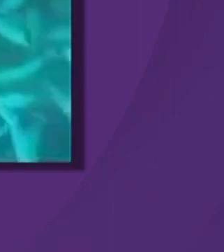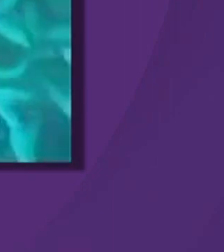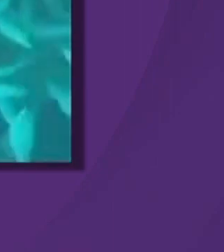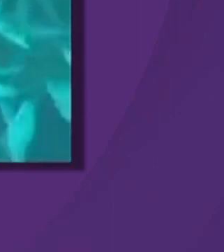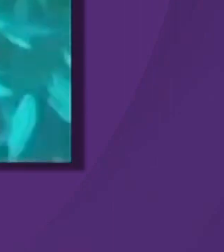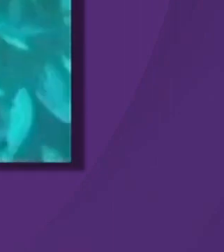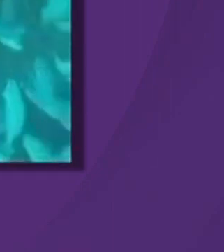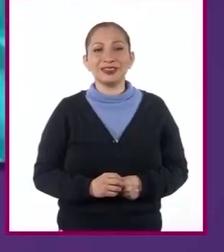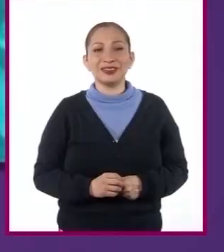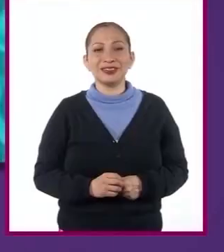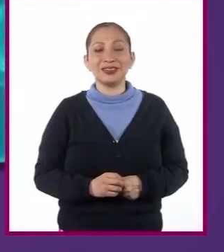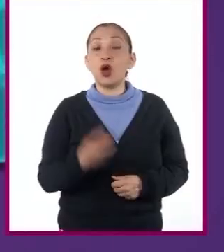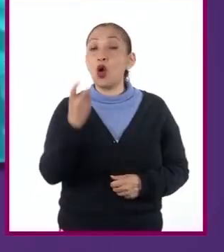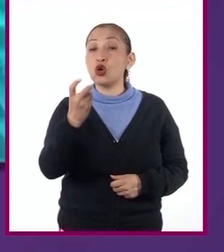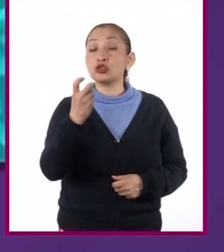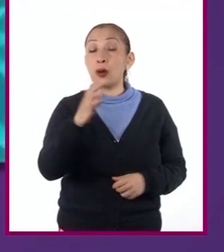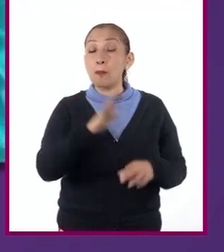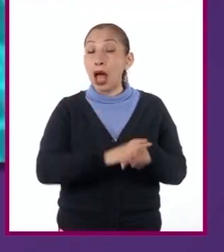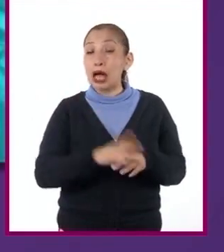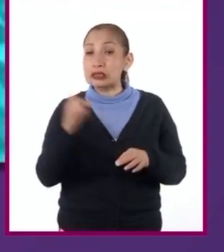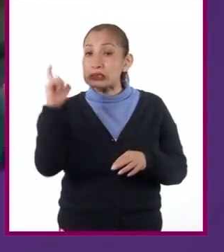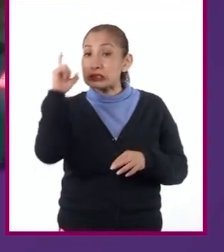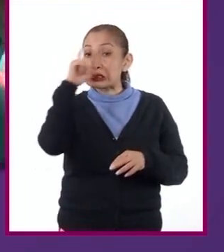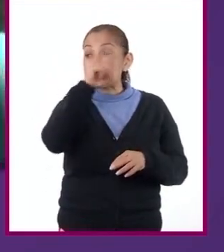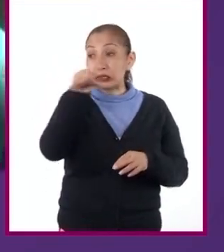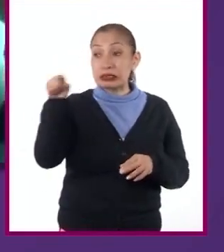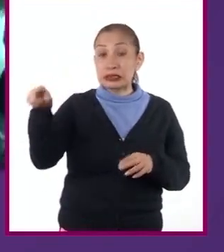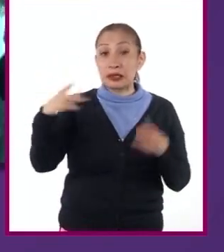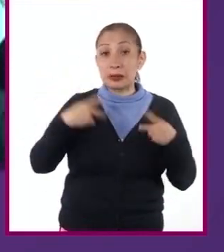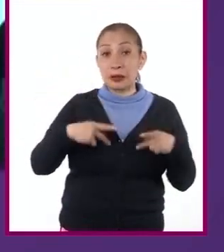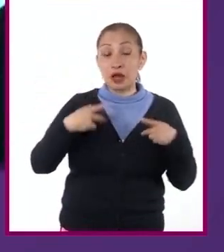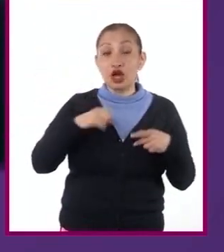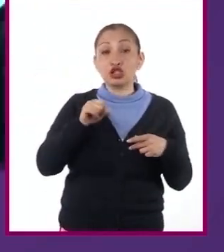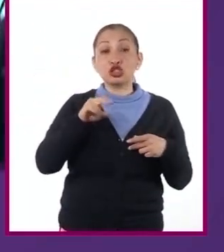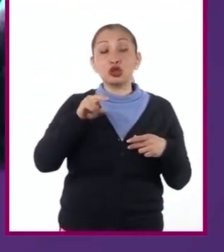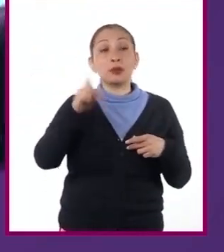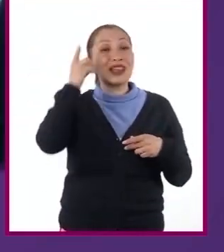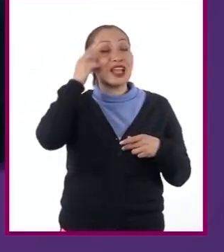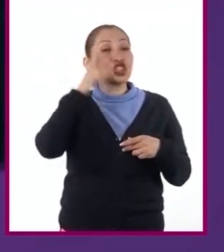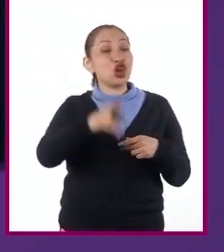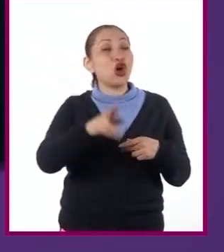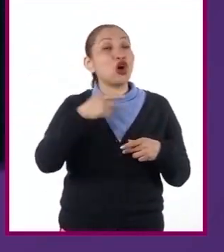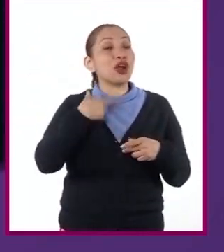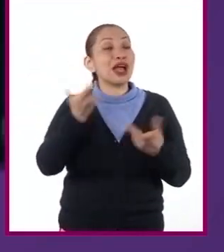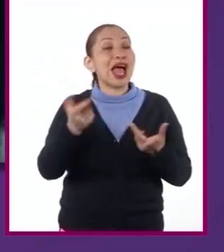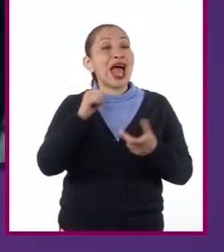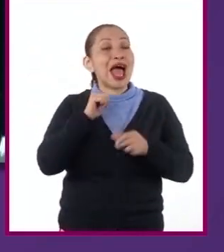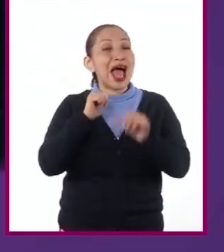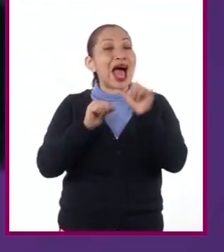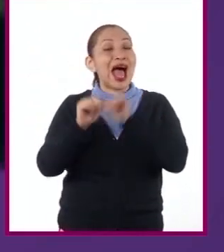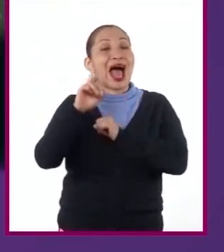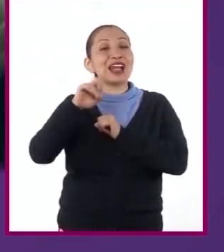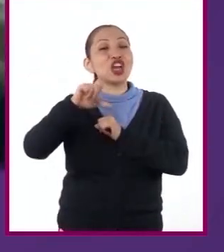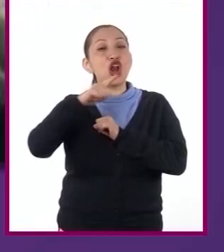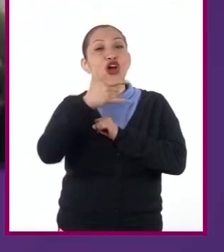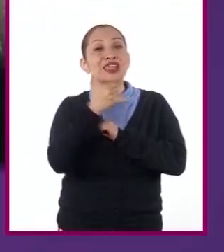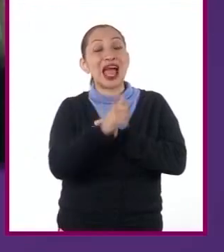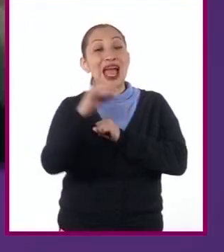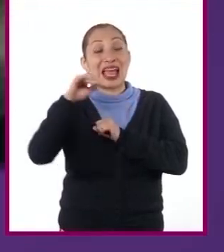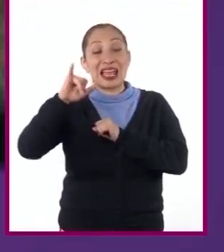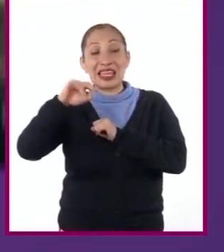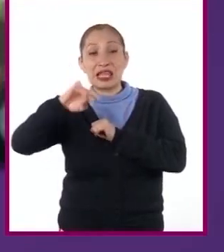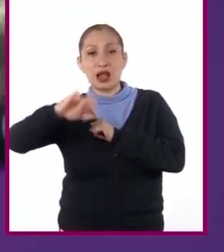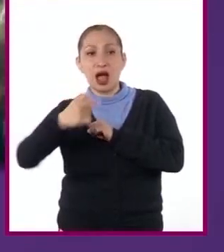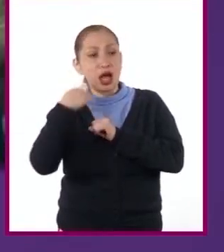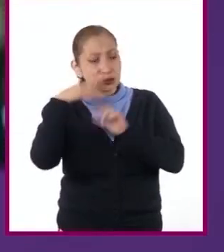Por eso, uno de los mayores desafíos al que se enfrenta la Subdirección de Arqueología Subacuática del INAH es fomentar el